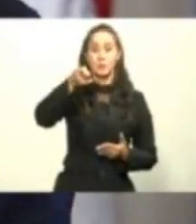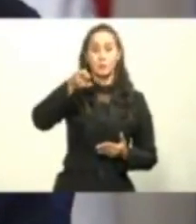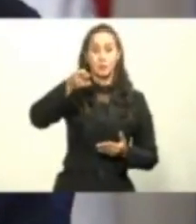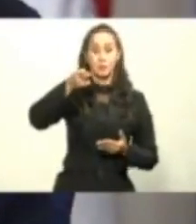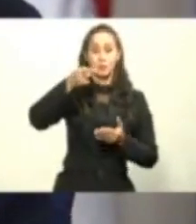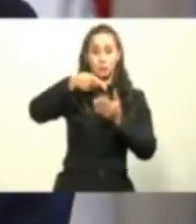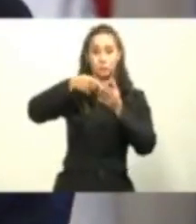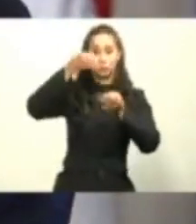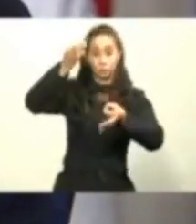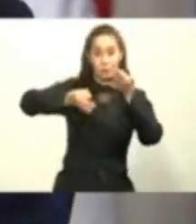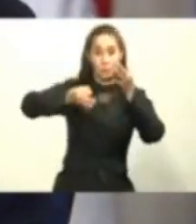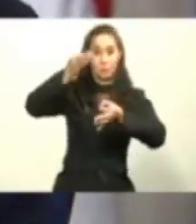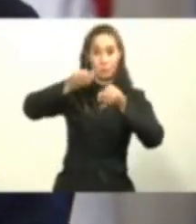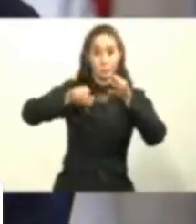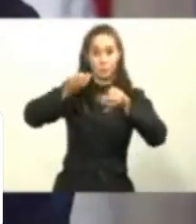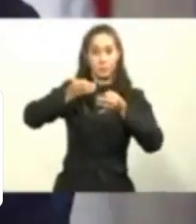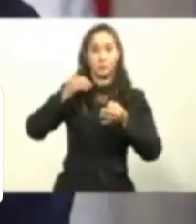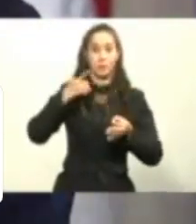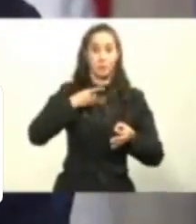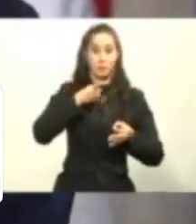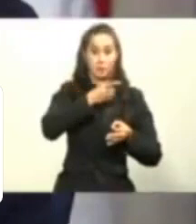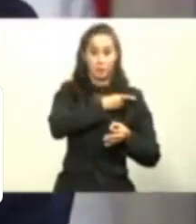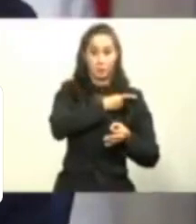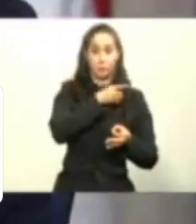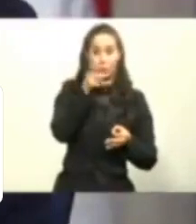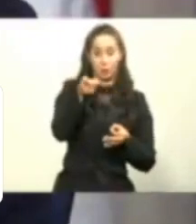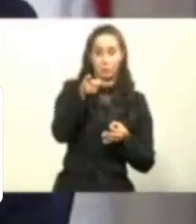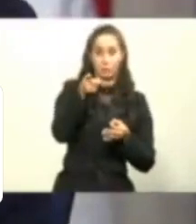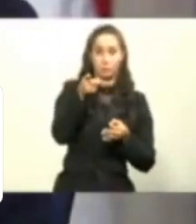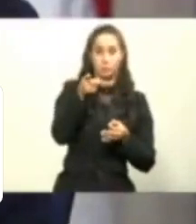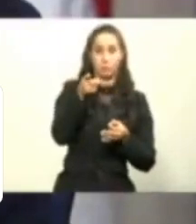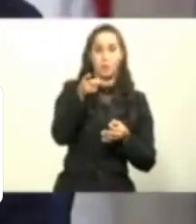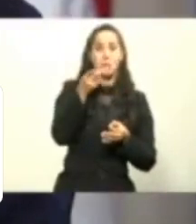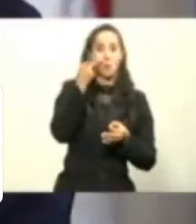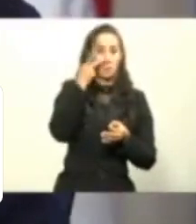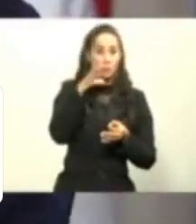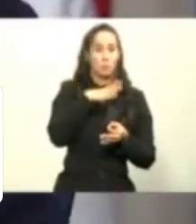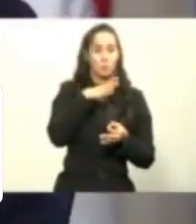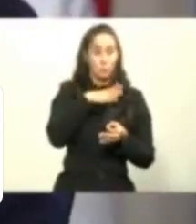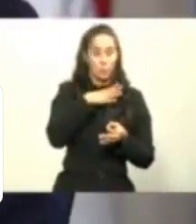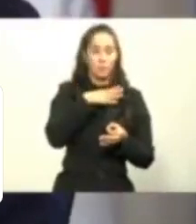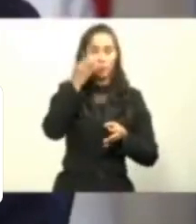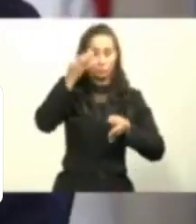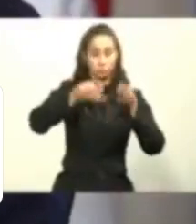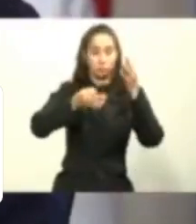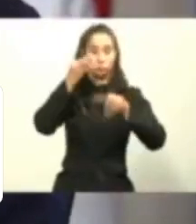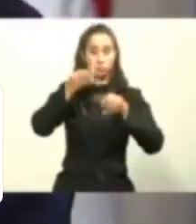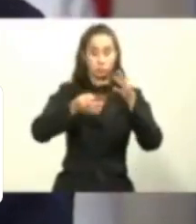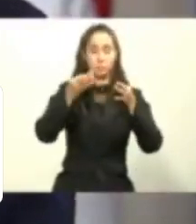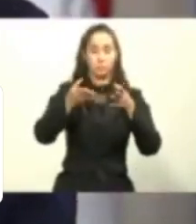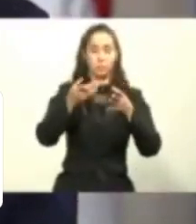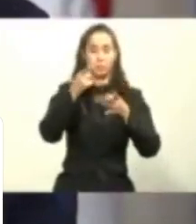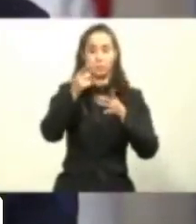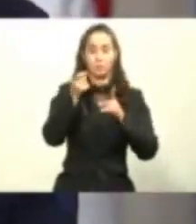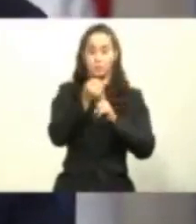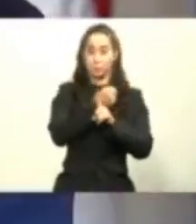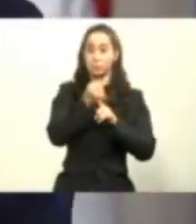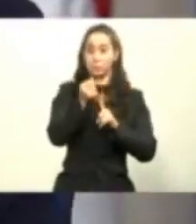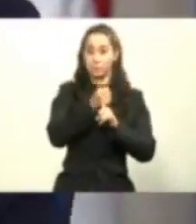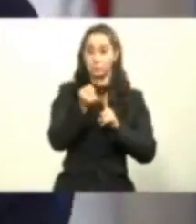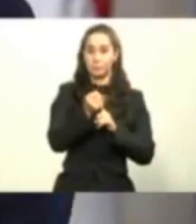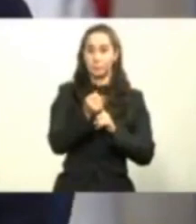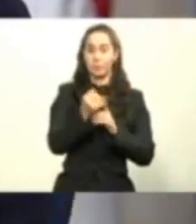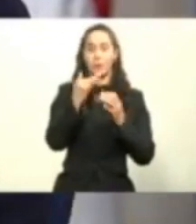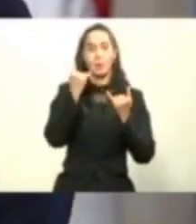vez que nos escuchas te invitamos a que te suscribas y actives las notificaciones dándole clic a la campanita así podrás estar